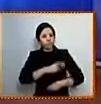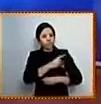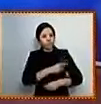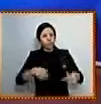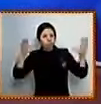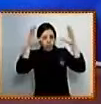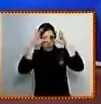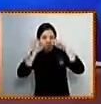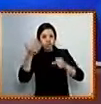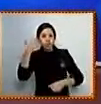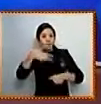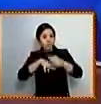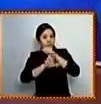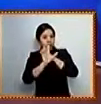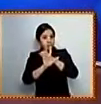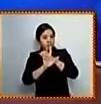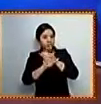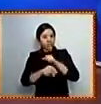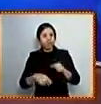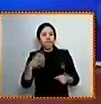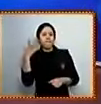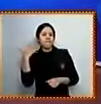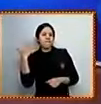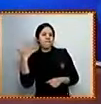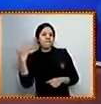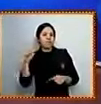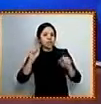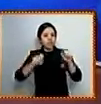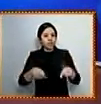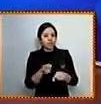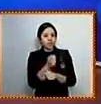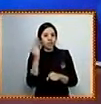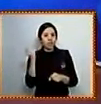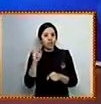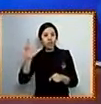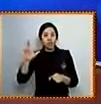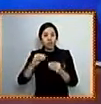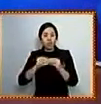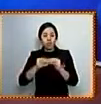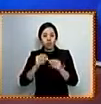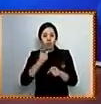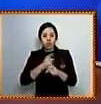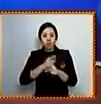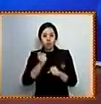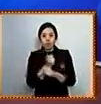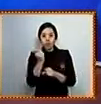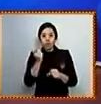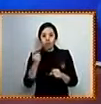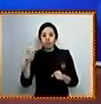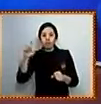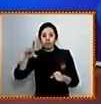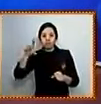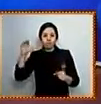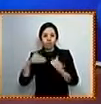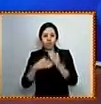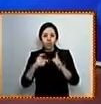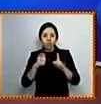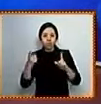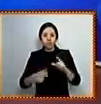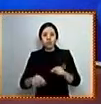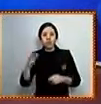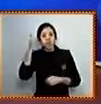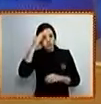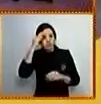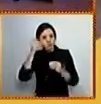noche pegándole a Pega 3, donde fácilmente ustedes pueden acertar a los tres números y ganar 100,000 lempiras. Así que vamos a conocer el